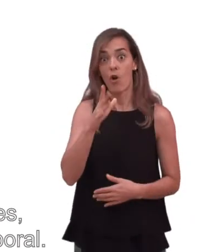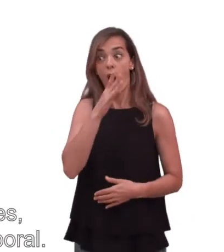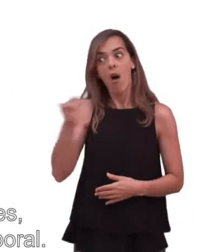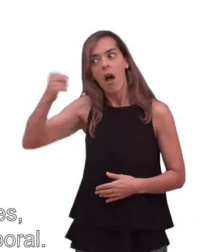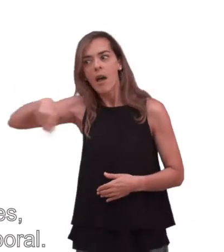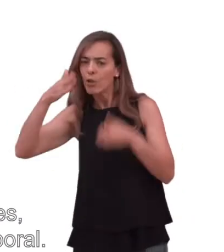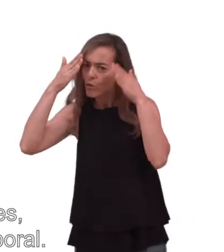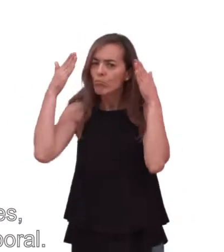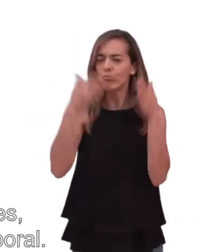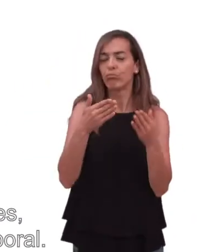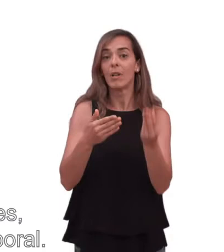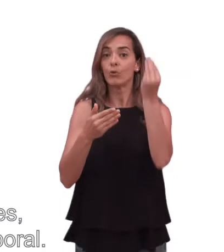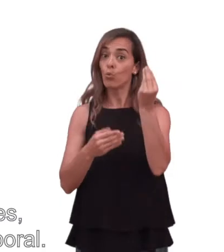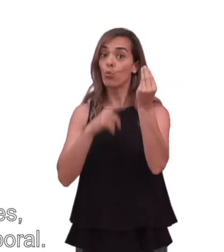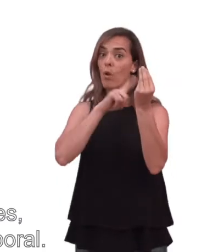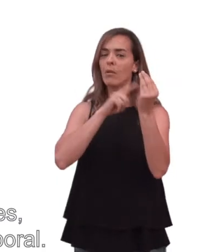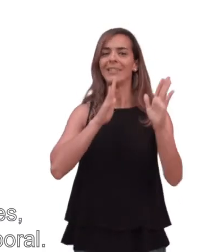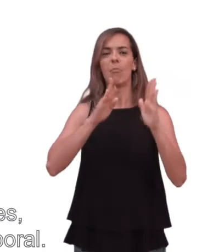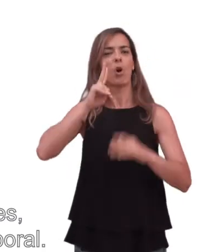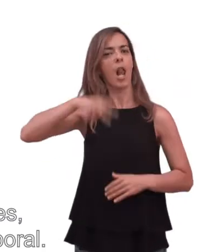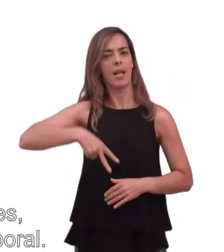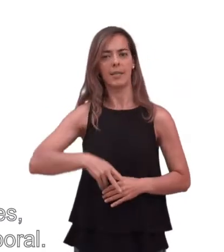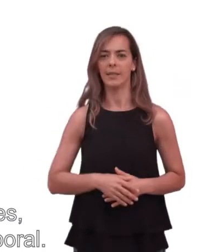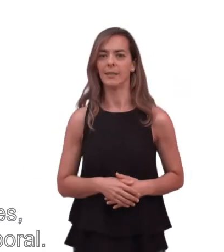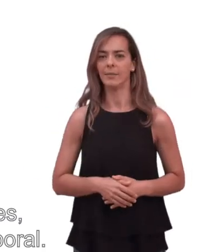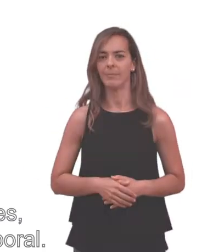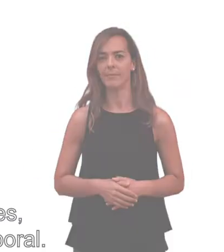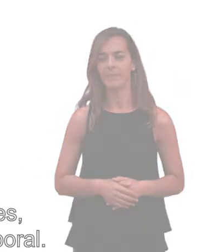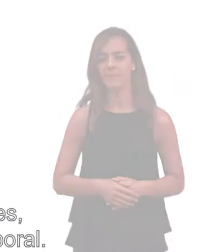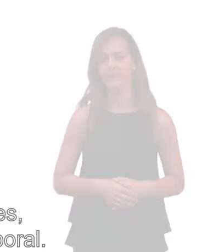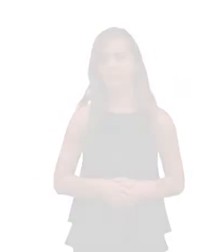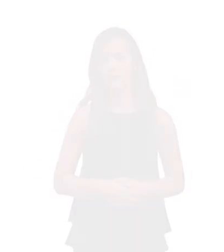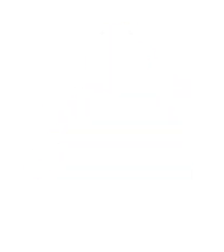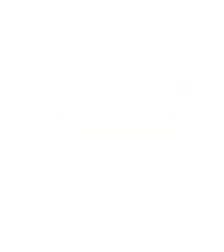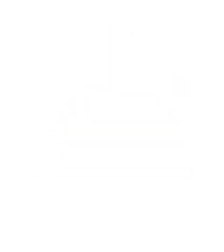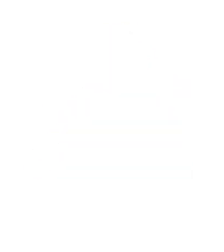o trascendentales, al enfatizar su naturaleza temporal.